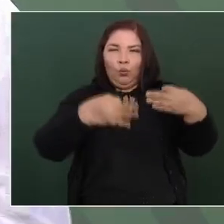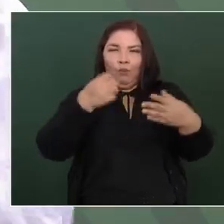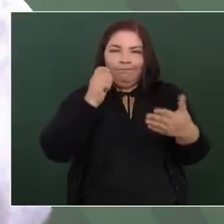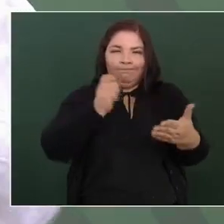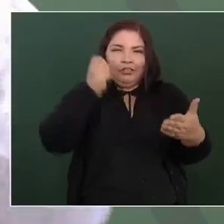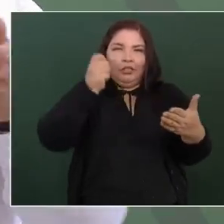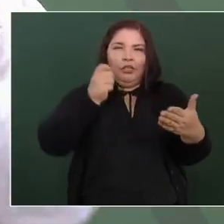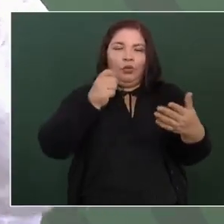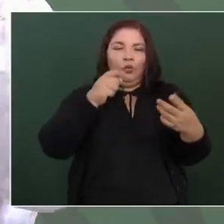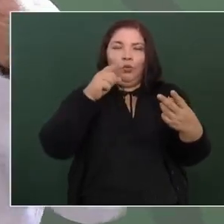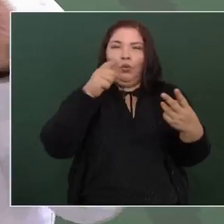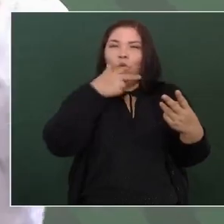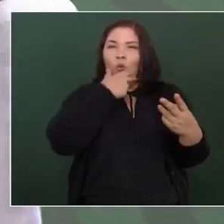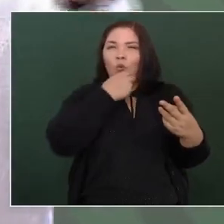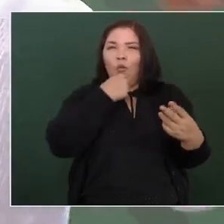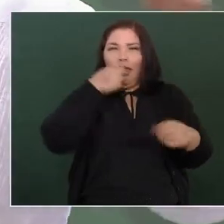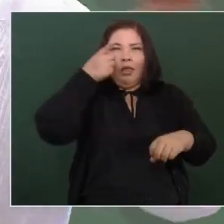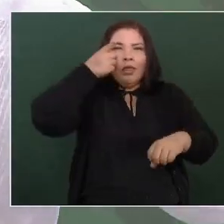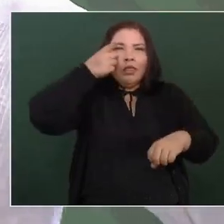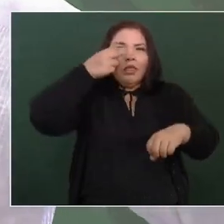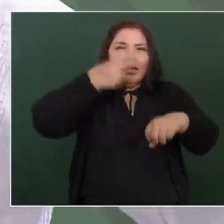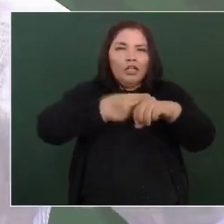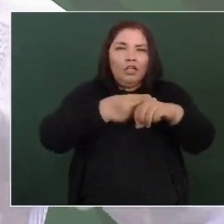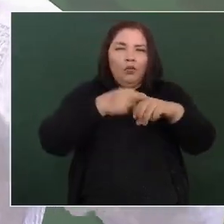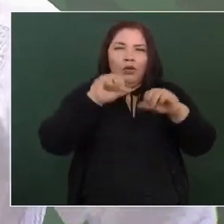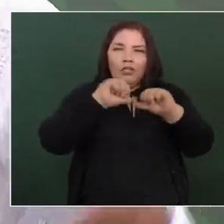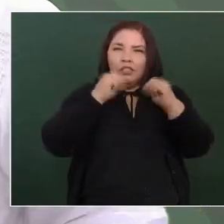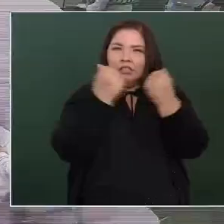y un directivo o un miembro de esa asociación